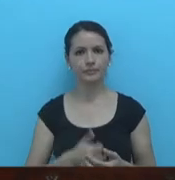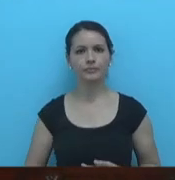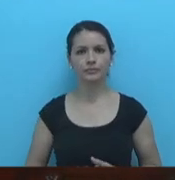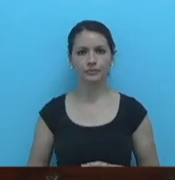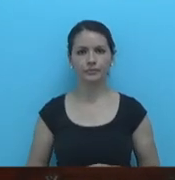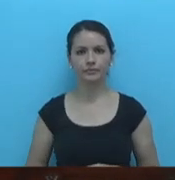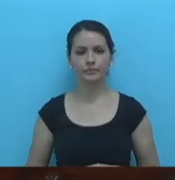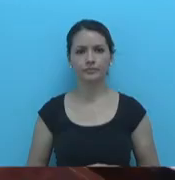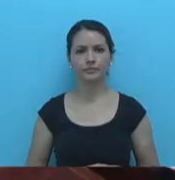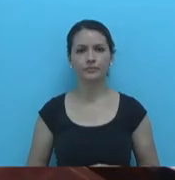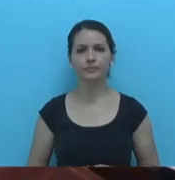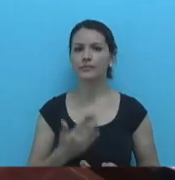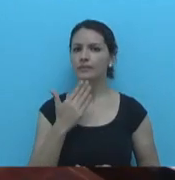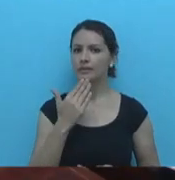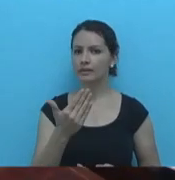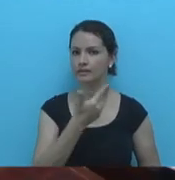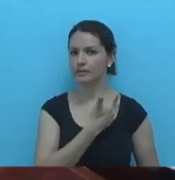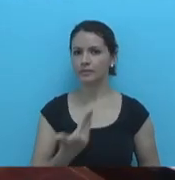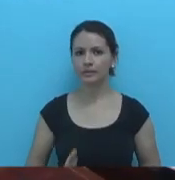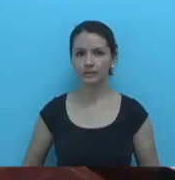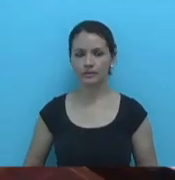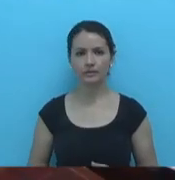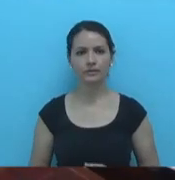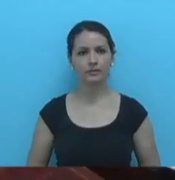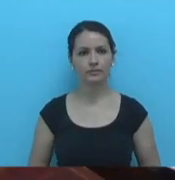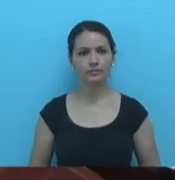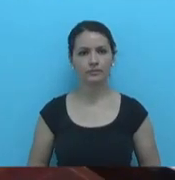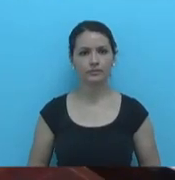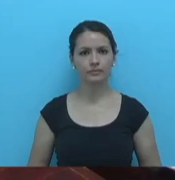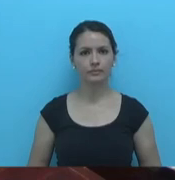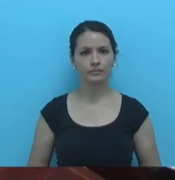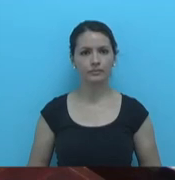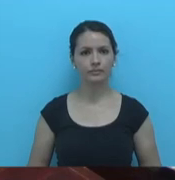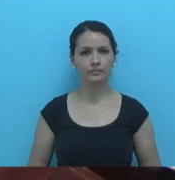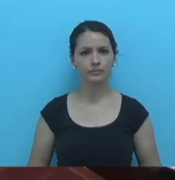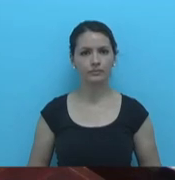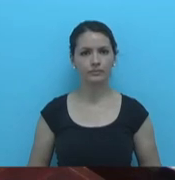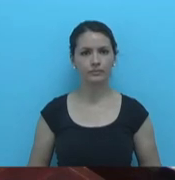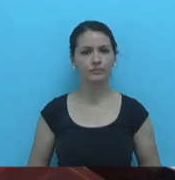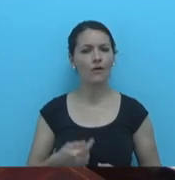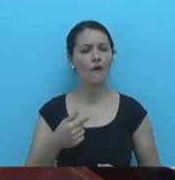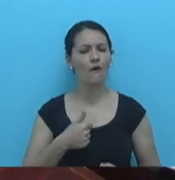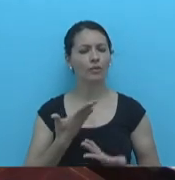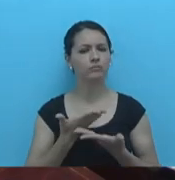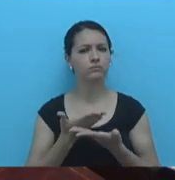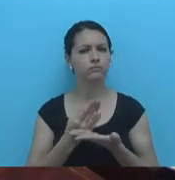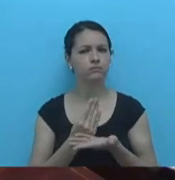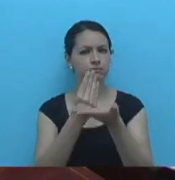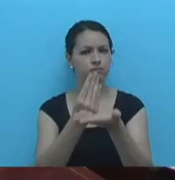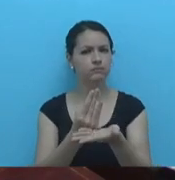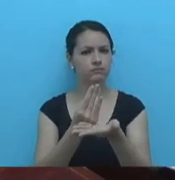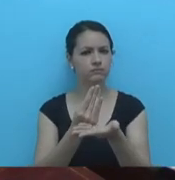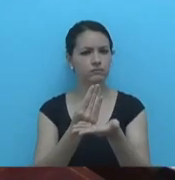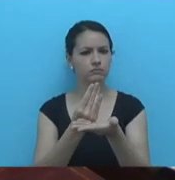Presidente. Gracias, señor presidente. Hoy siento la necesidad de hacer esta manifestación en reconocimiento a don